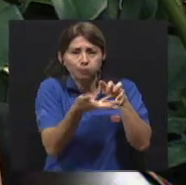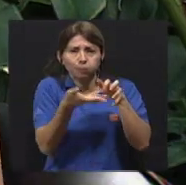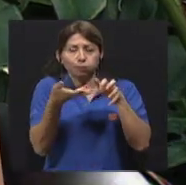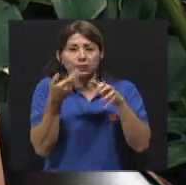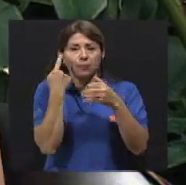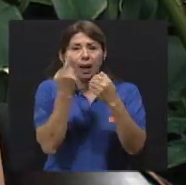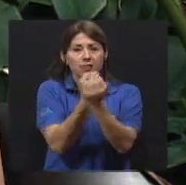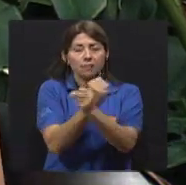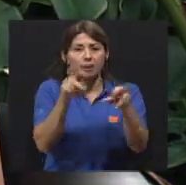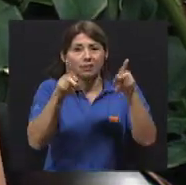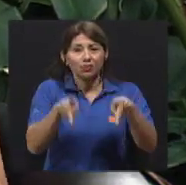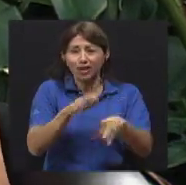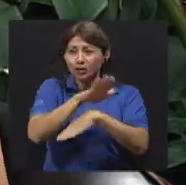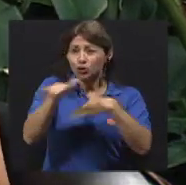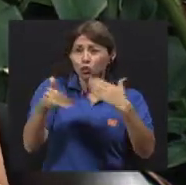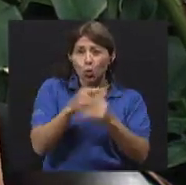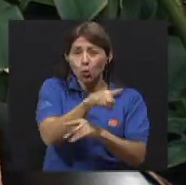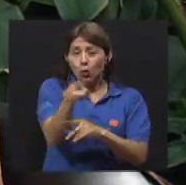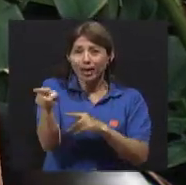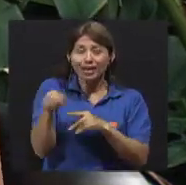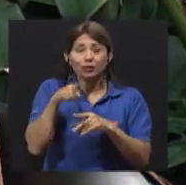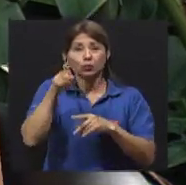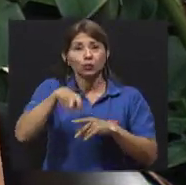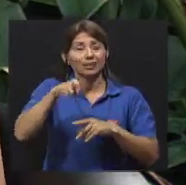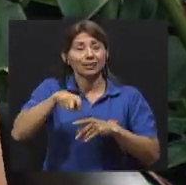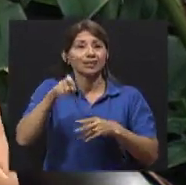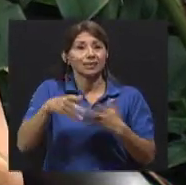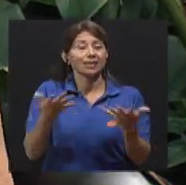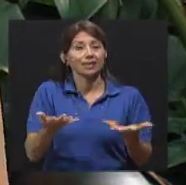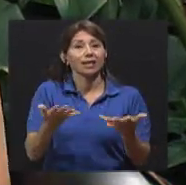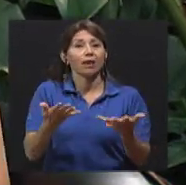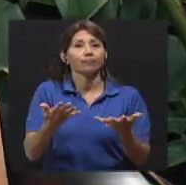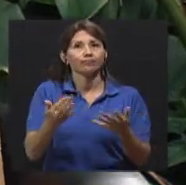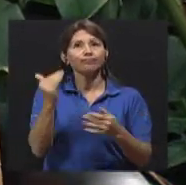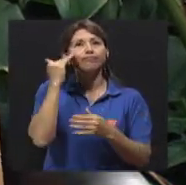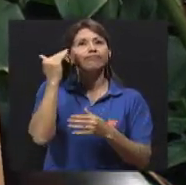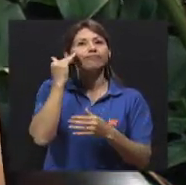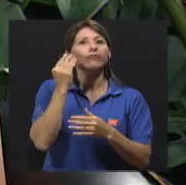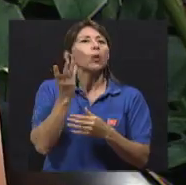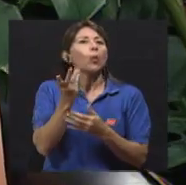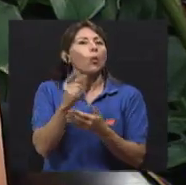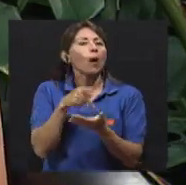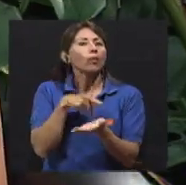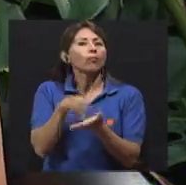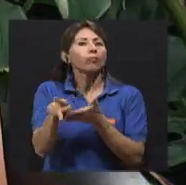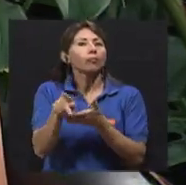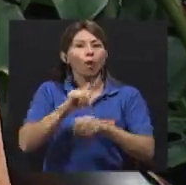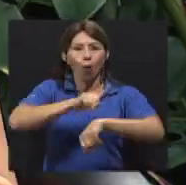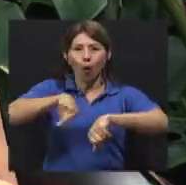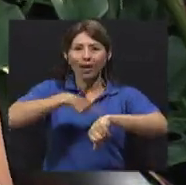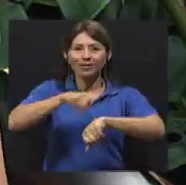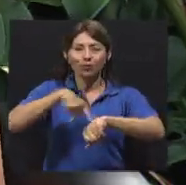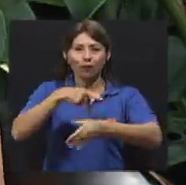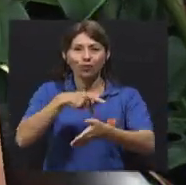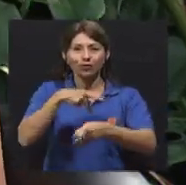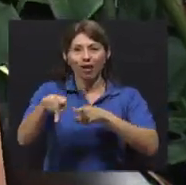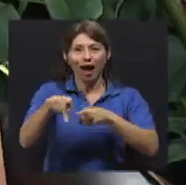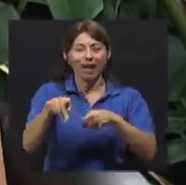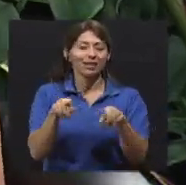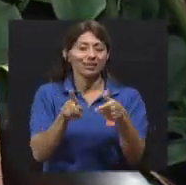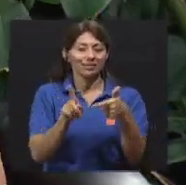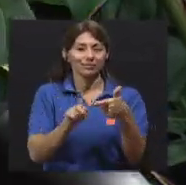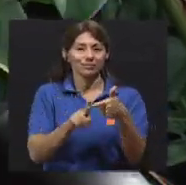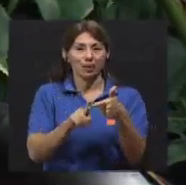en el sitio, va a requerir un desplazamiento de horas, ¿verdad?, profesionales, el equipo que se está